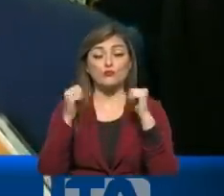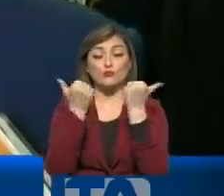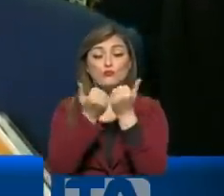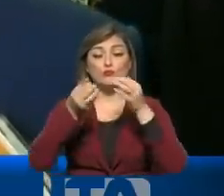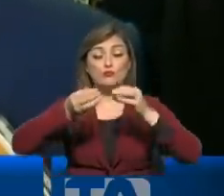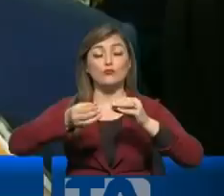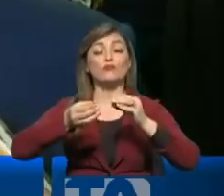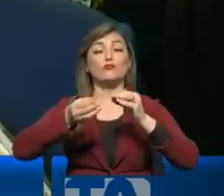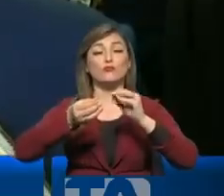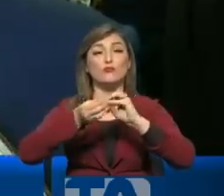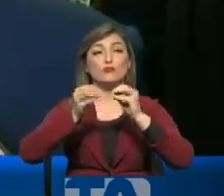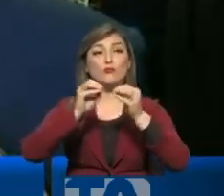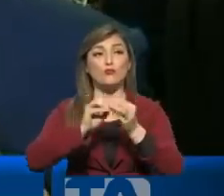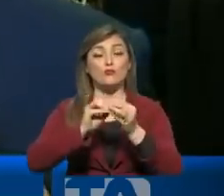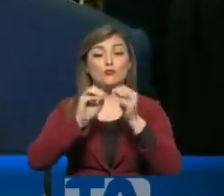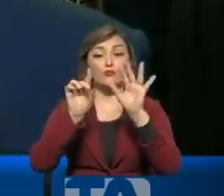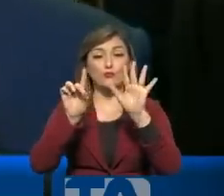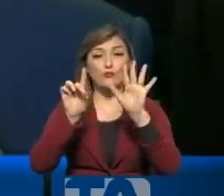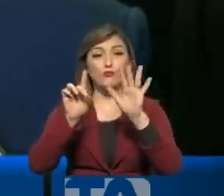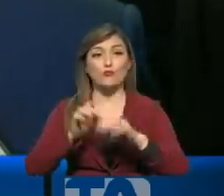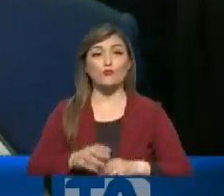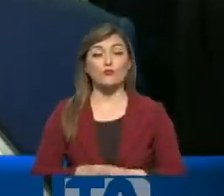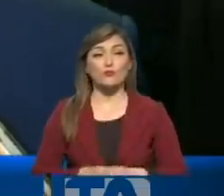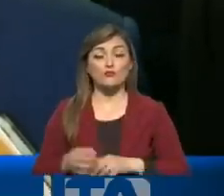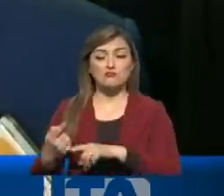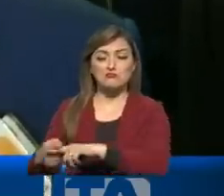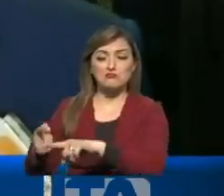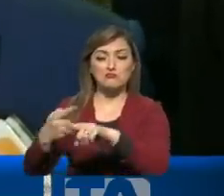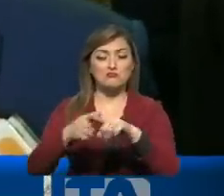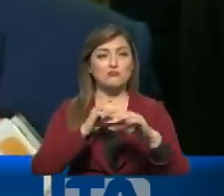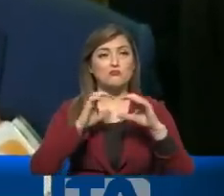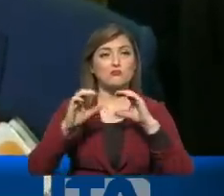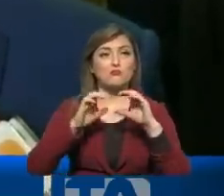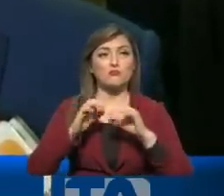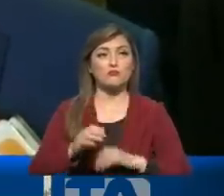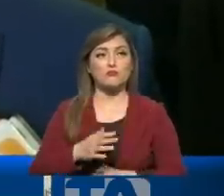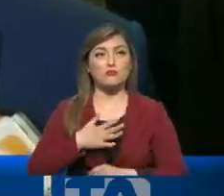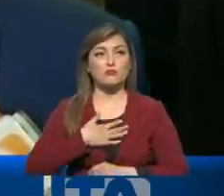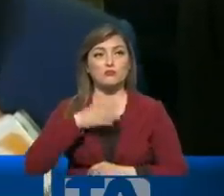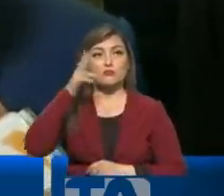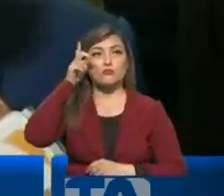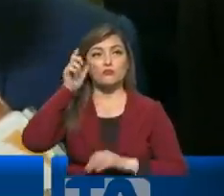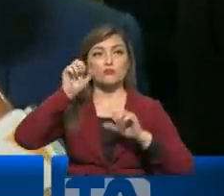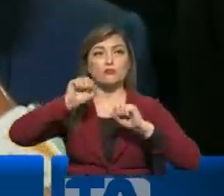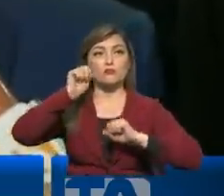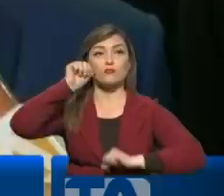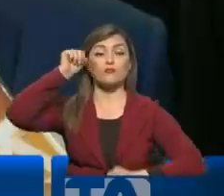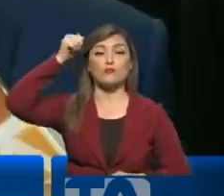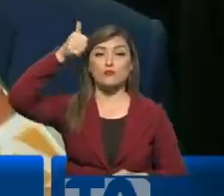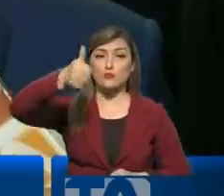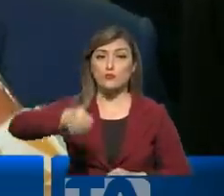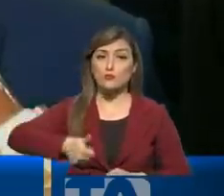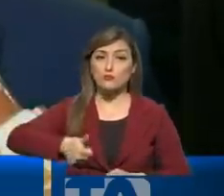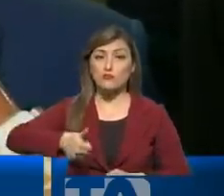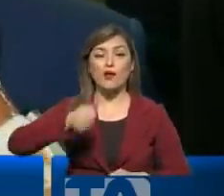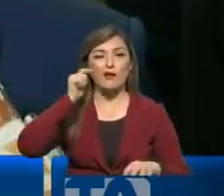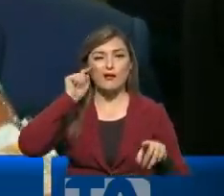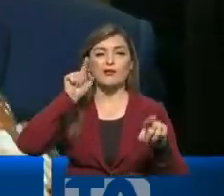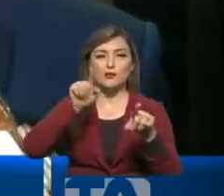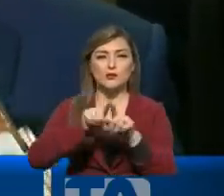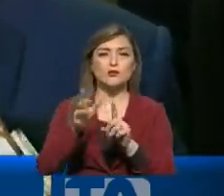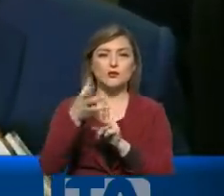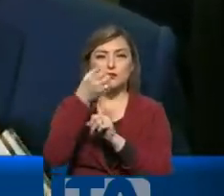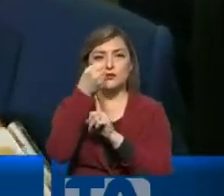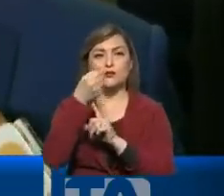asambleístas del Partido Social Cristiano. Es decir, yo aspiro que podamos llegar mañana y